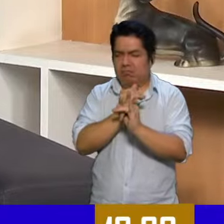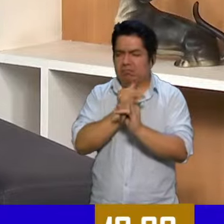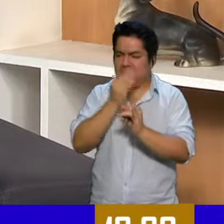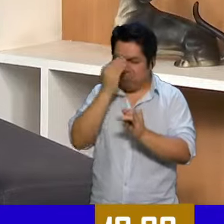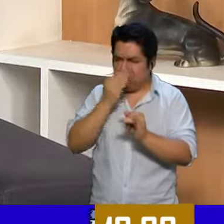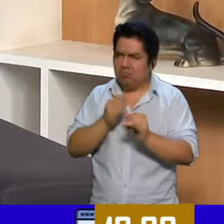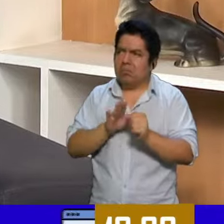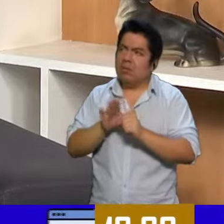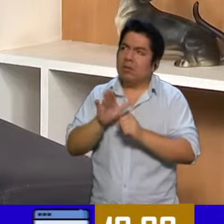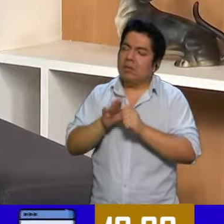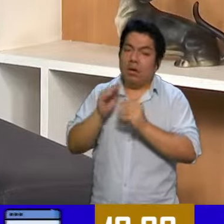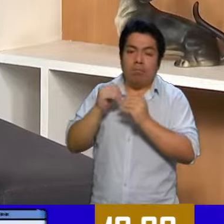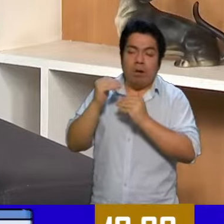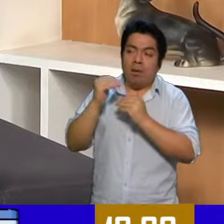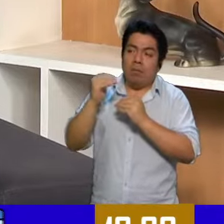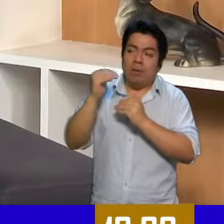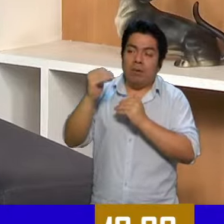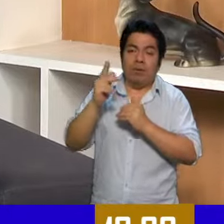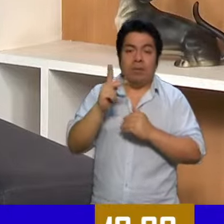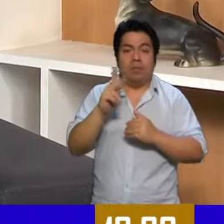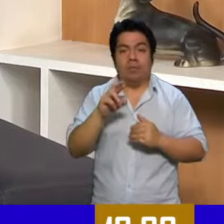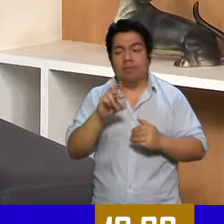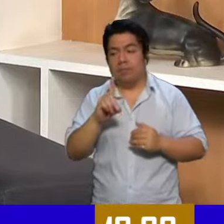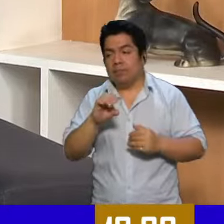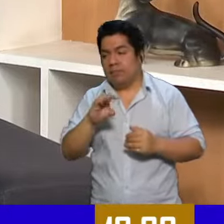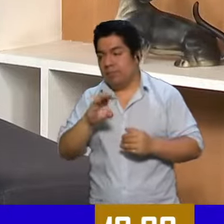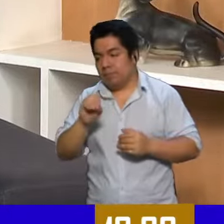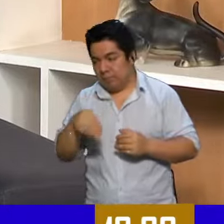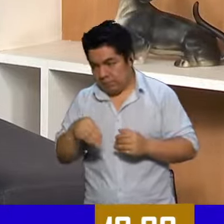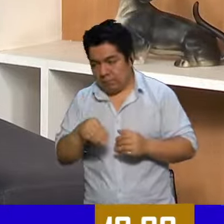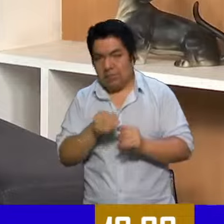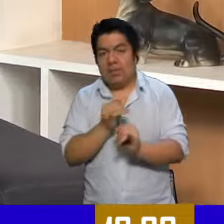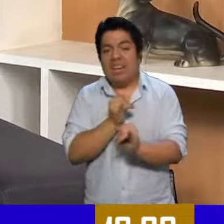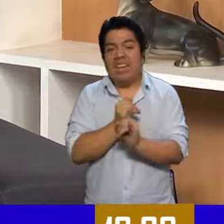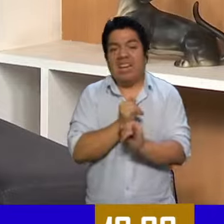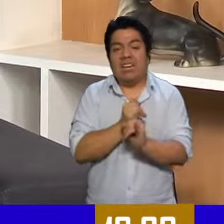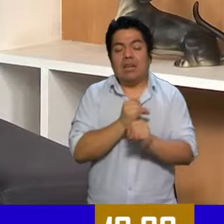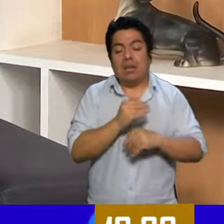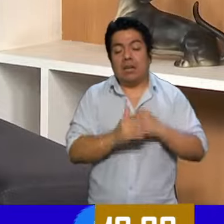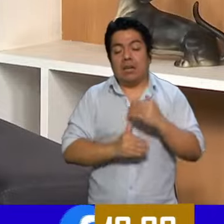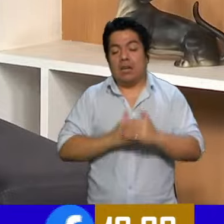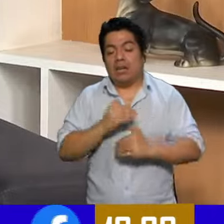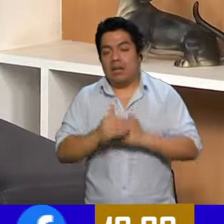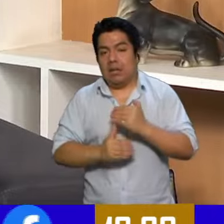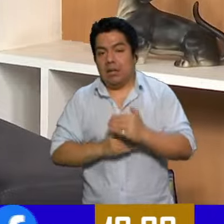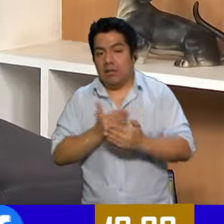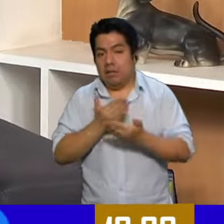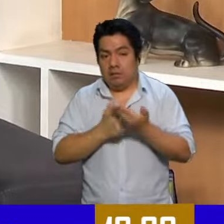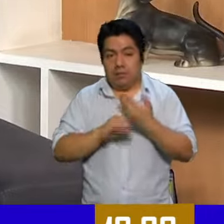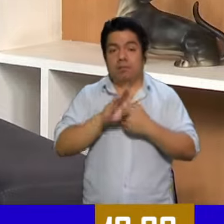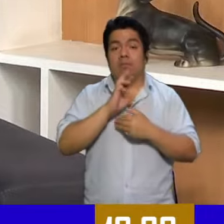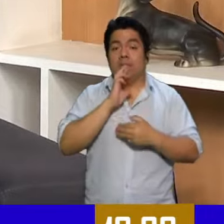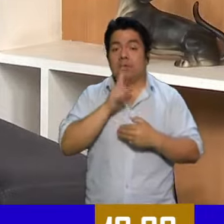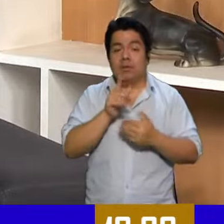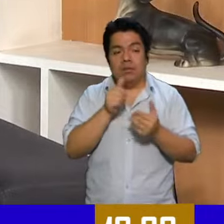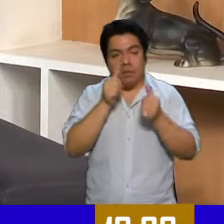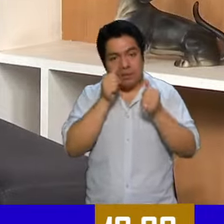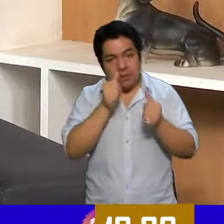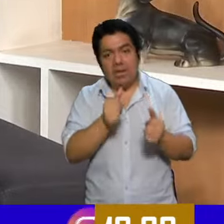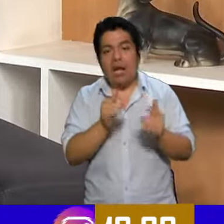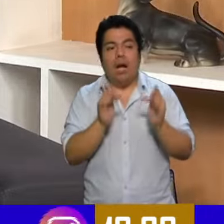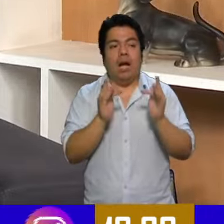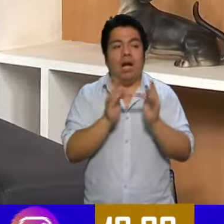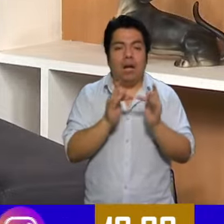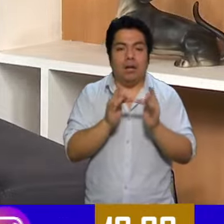¿qué avances ha hecho la PRODECON en materia digital? Esto es para mejorar los canales de atención y para